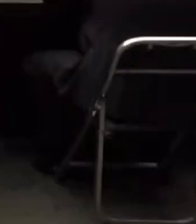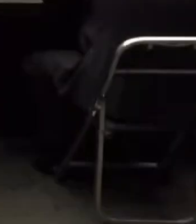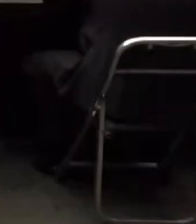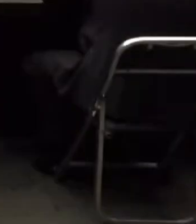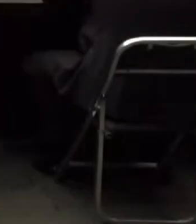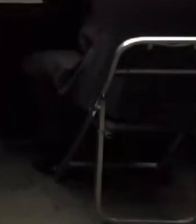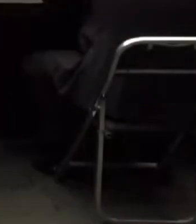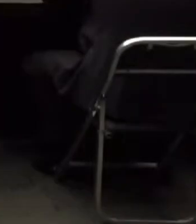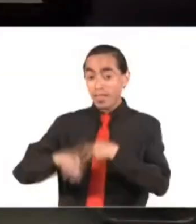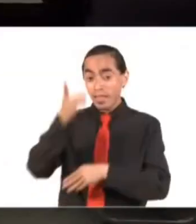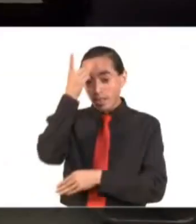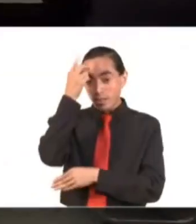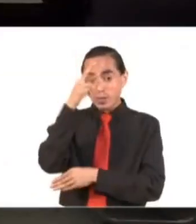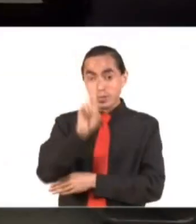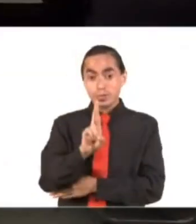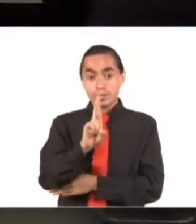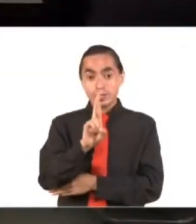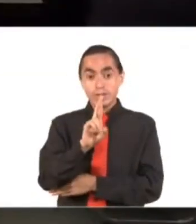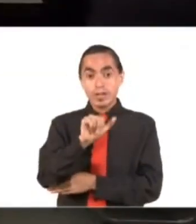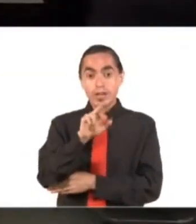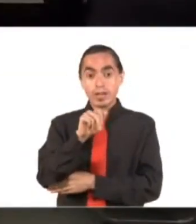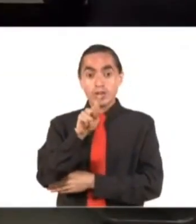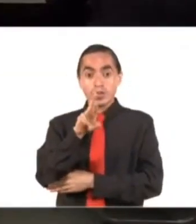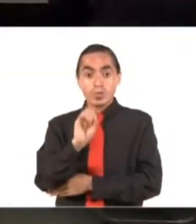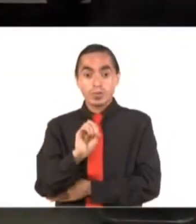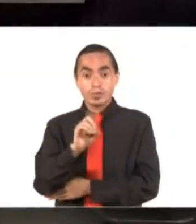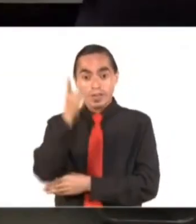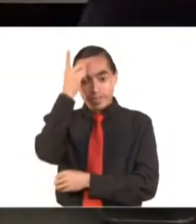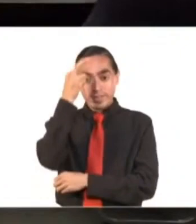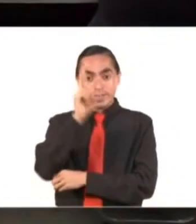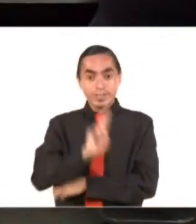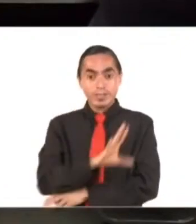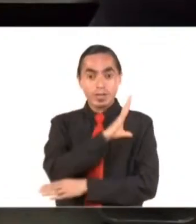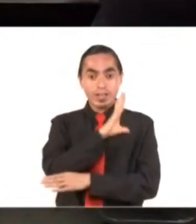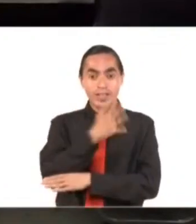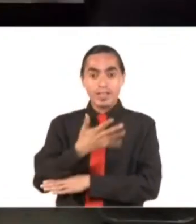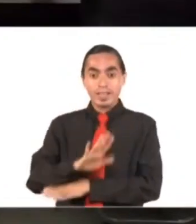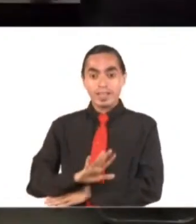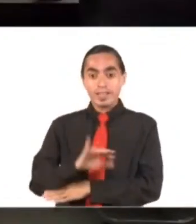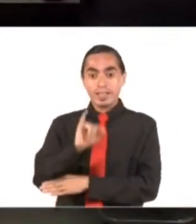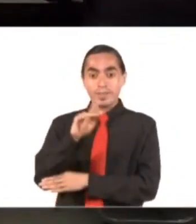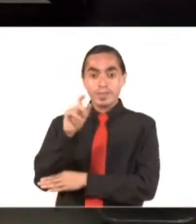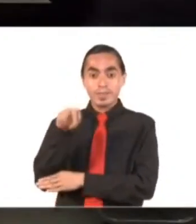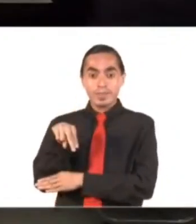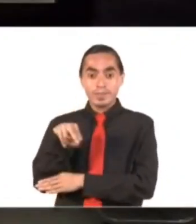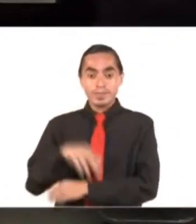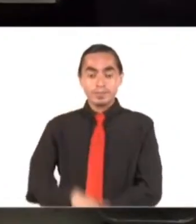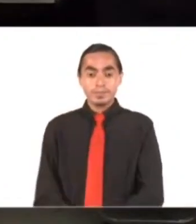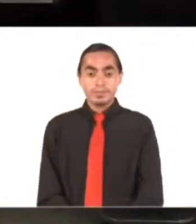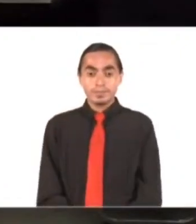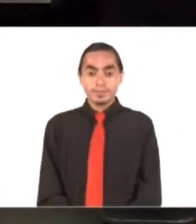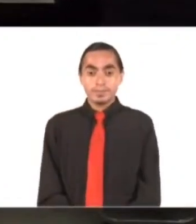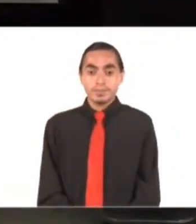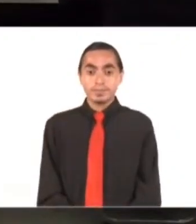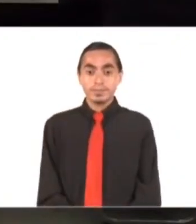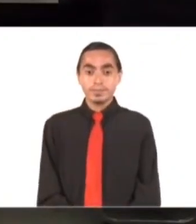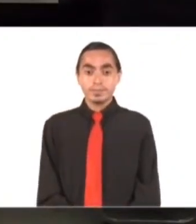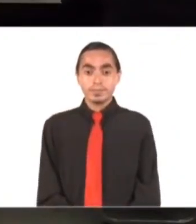al doctor Arturo Reyes Sandoval, director general del Instituto Politécnico Nacional.